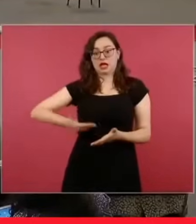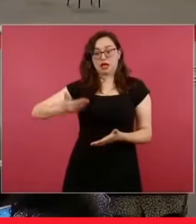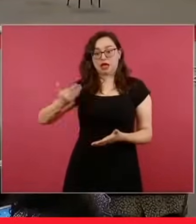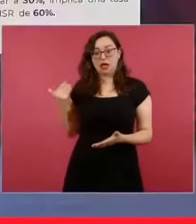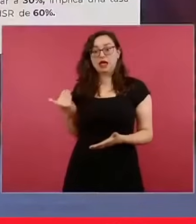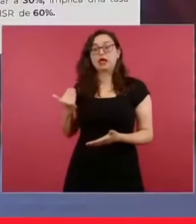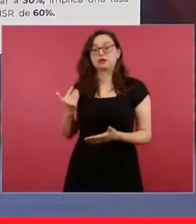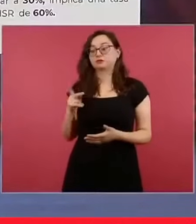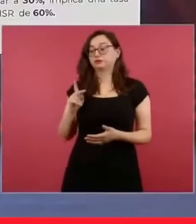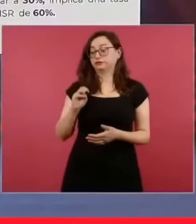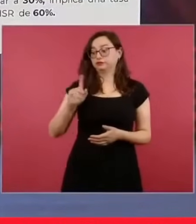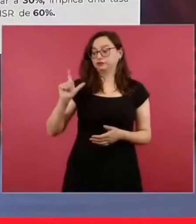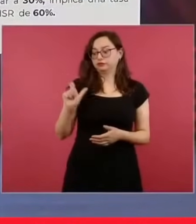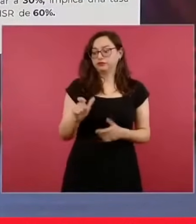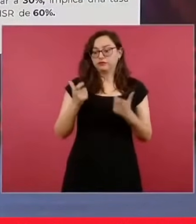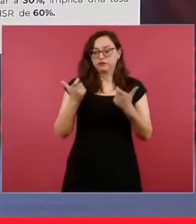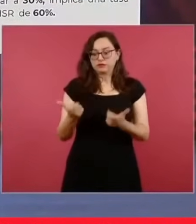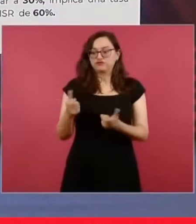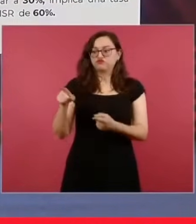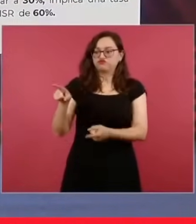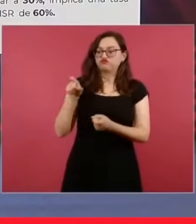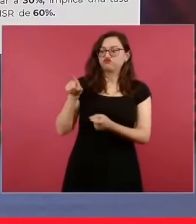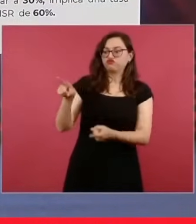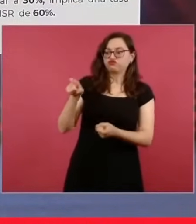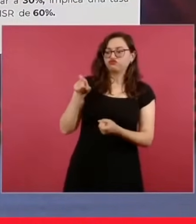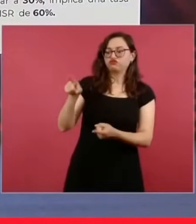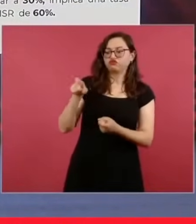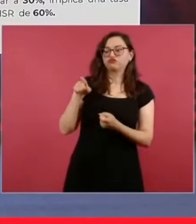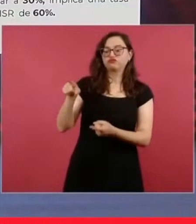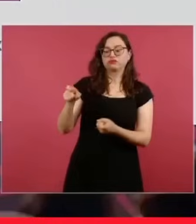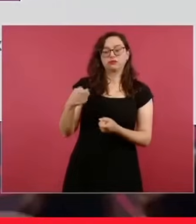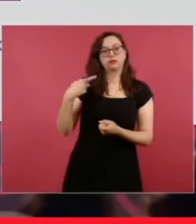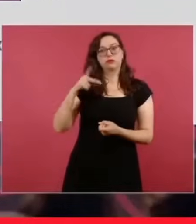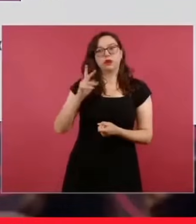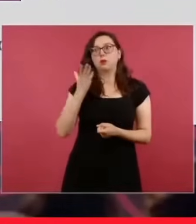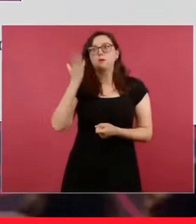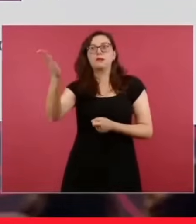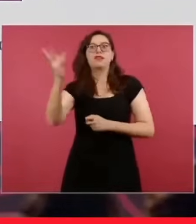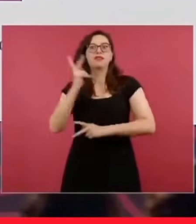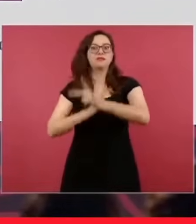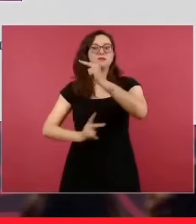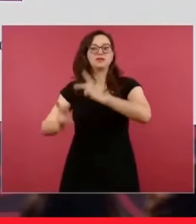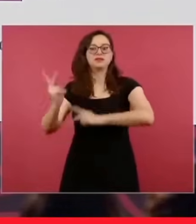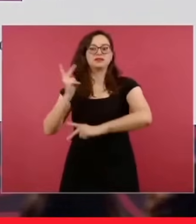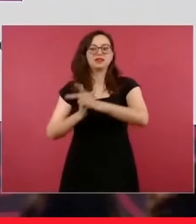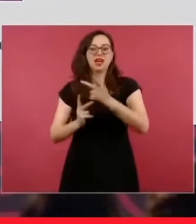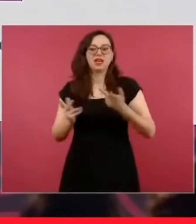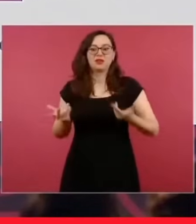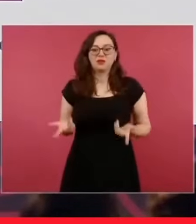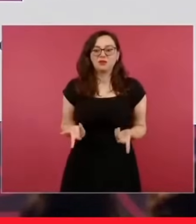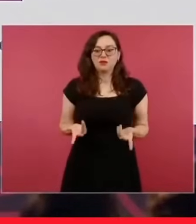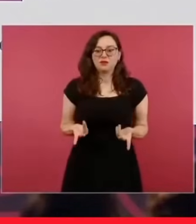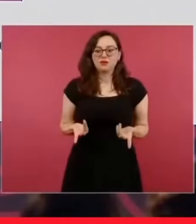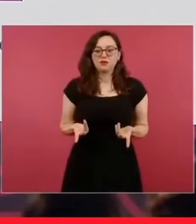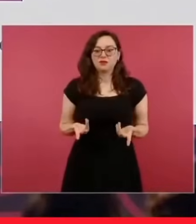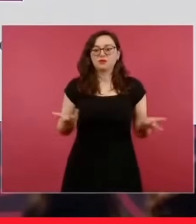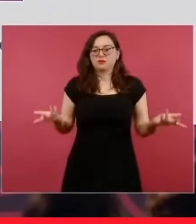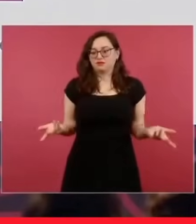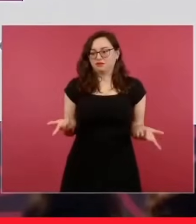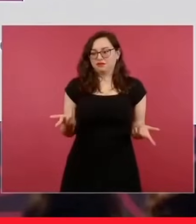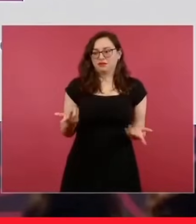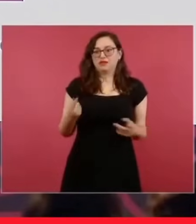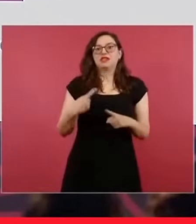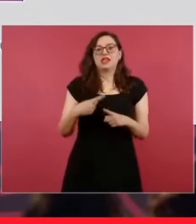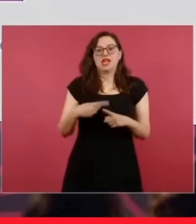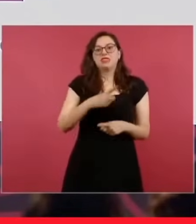buena parte del dinero que aportaba Pemex era porque se endeudaba. Y al endeudarse Pemex, se endeudaba el país, porque la deuda de Pemex